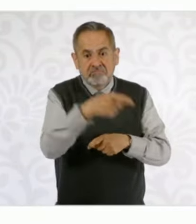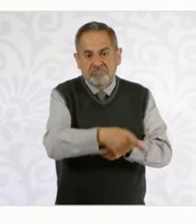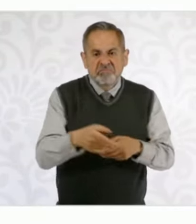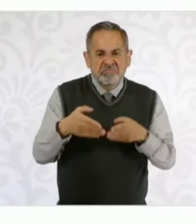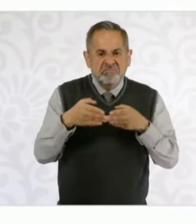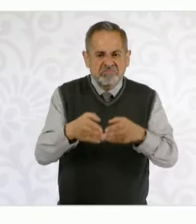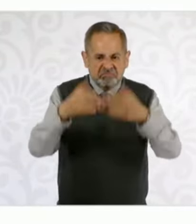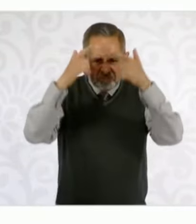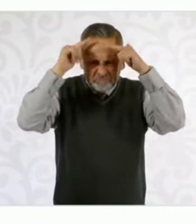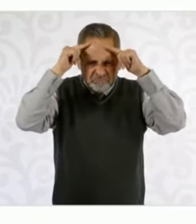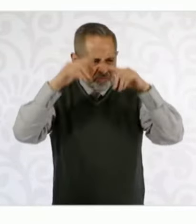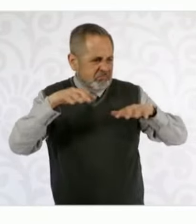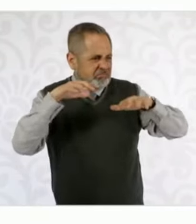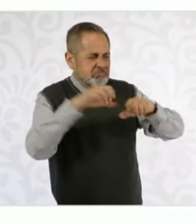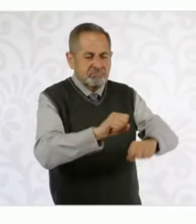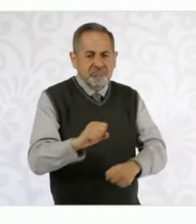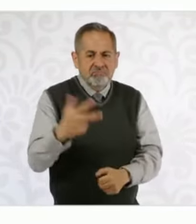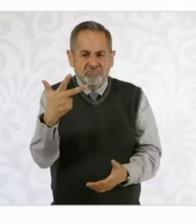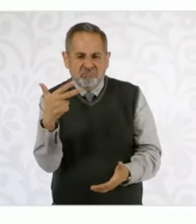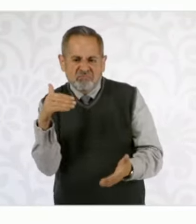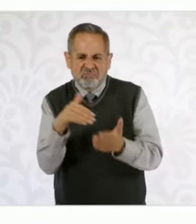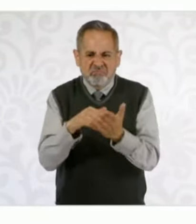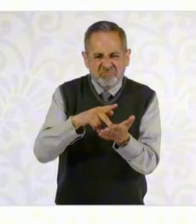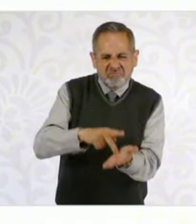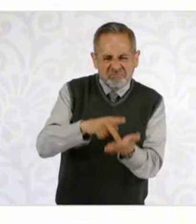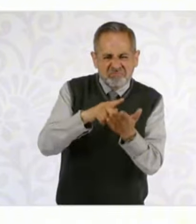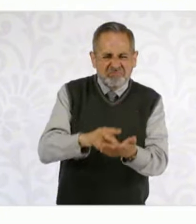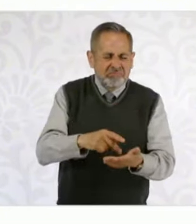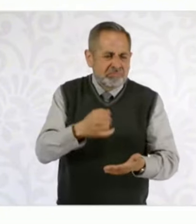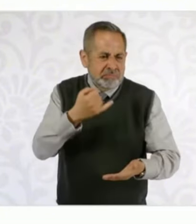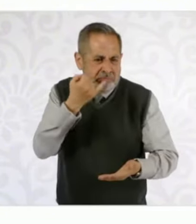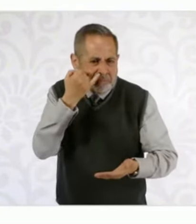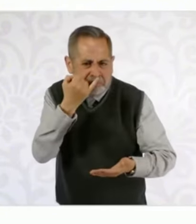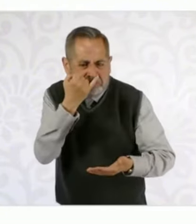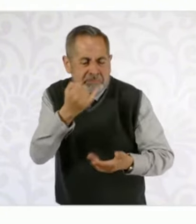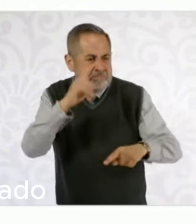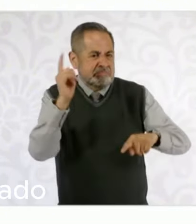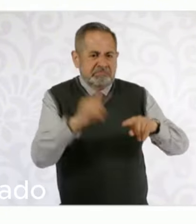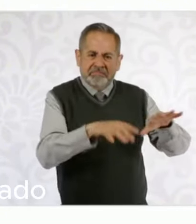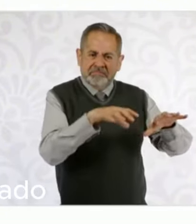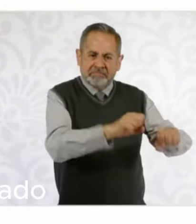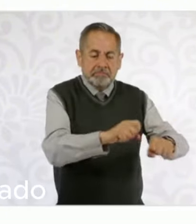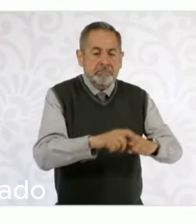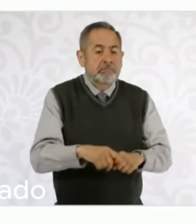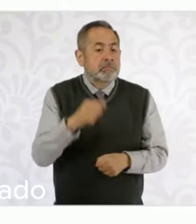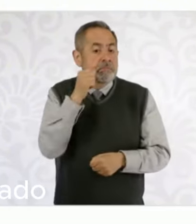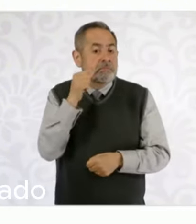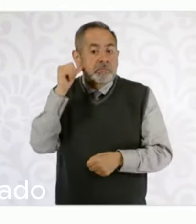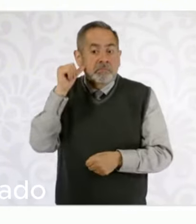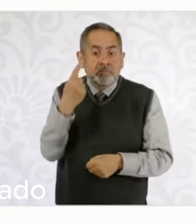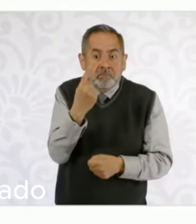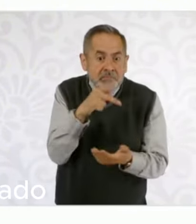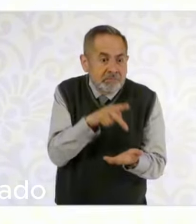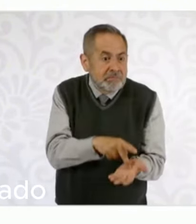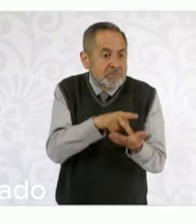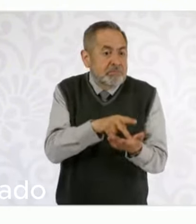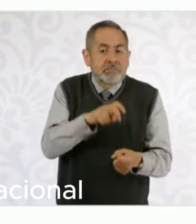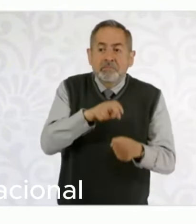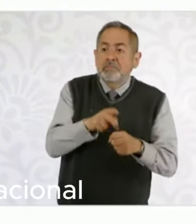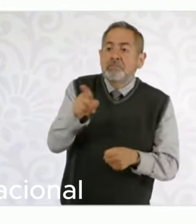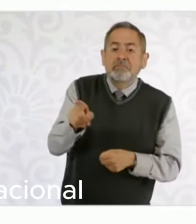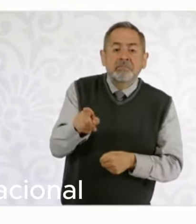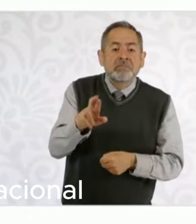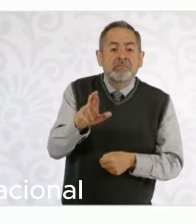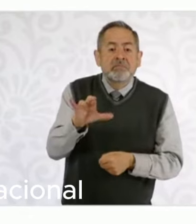grande, con más de 8.000 kilos de cocaína, así como el día de ayer casi una tonelada de cocaína en San Luis Río Colorado